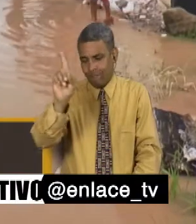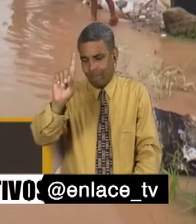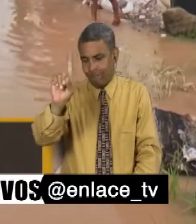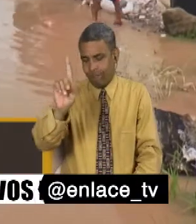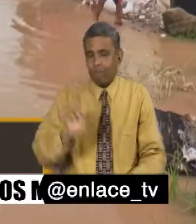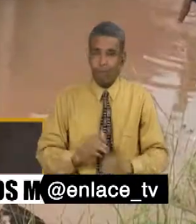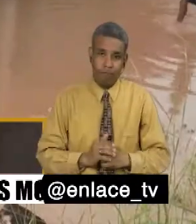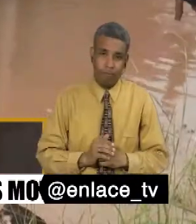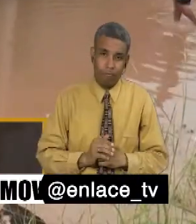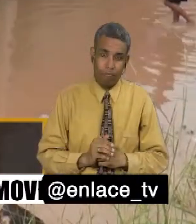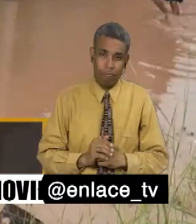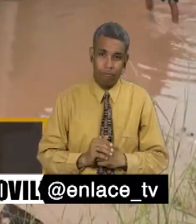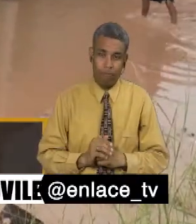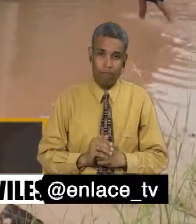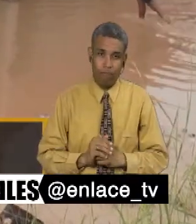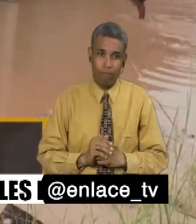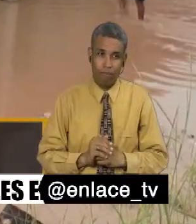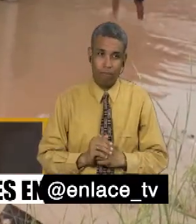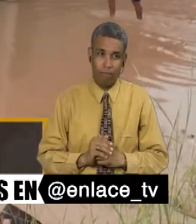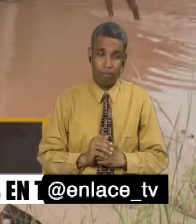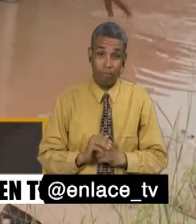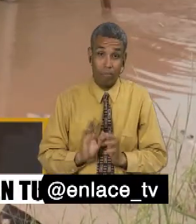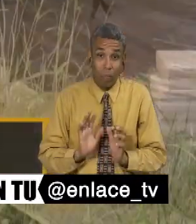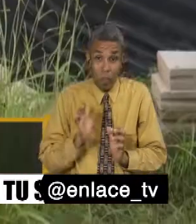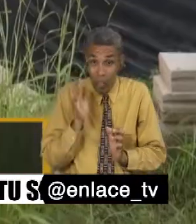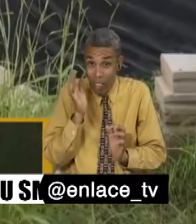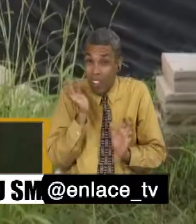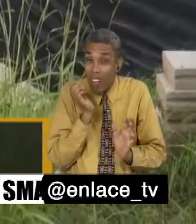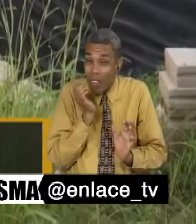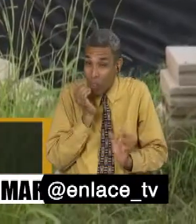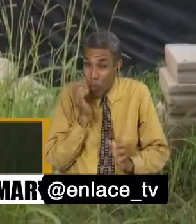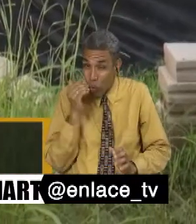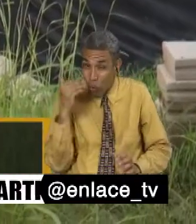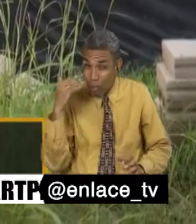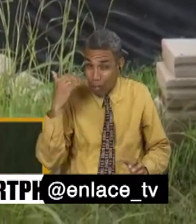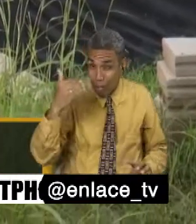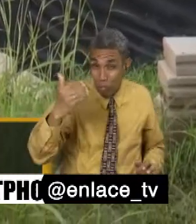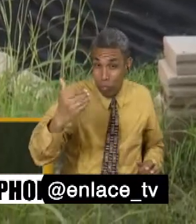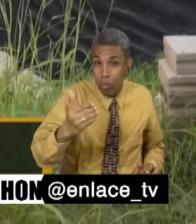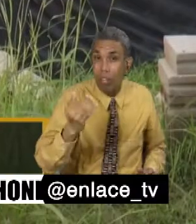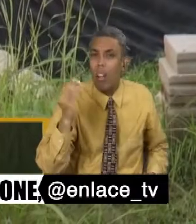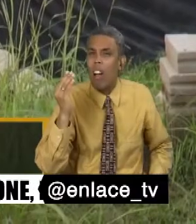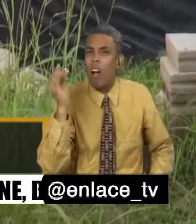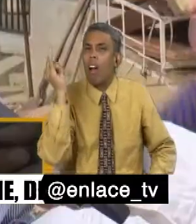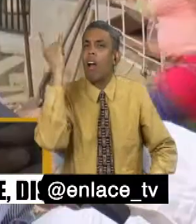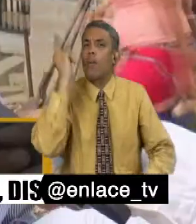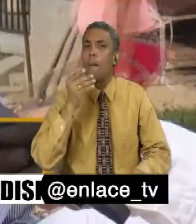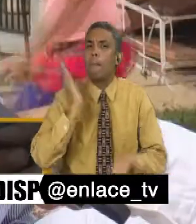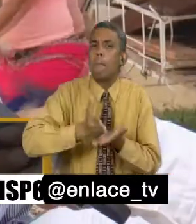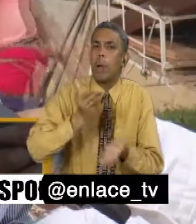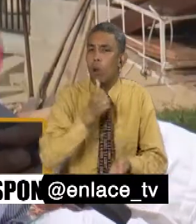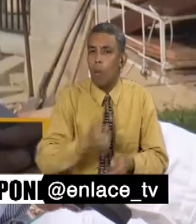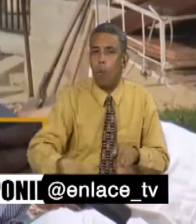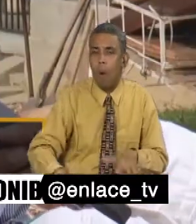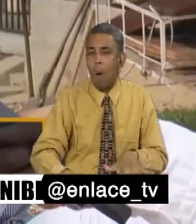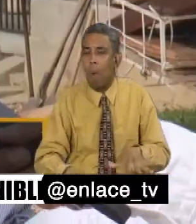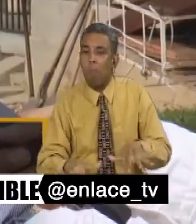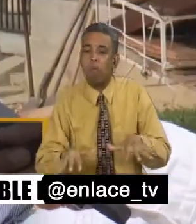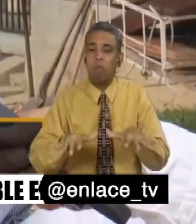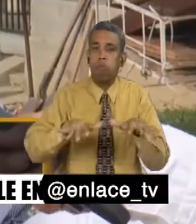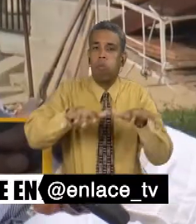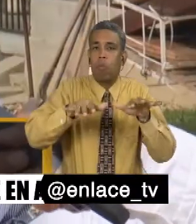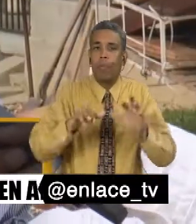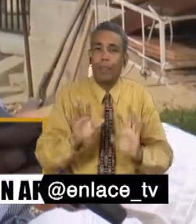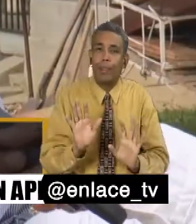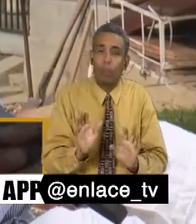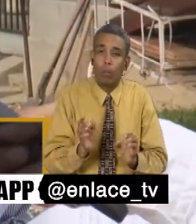está en el inicio. ¿Y qué tal cuando esté en la mitad de todo esto, que el nivel del cauce